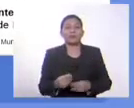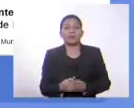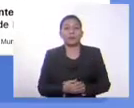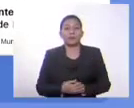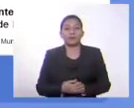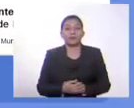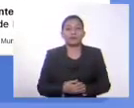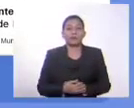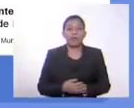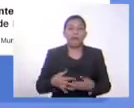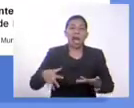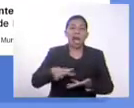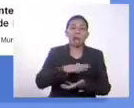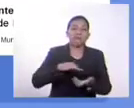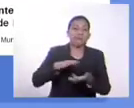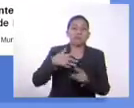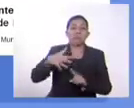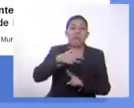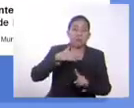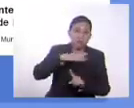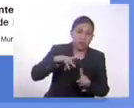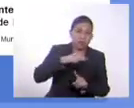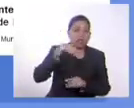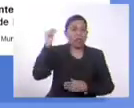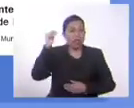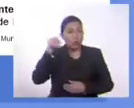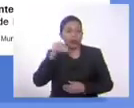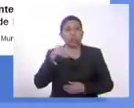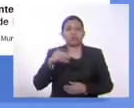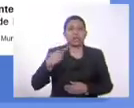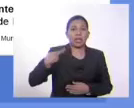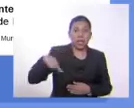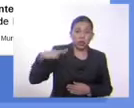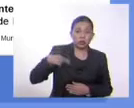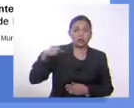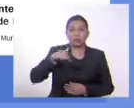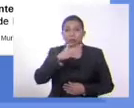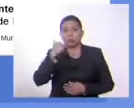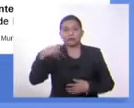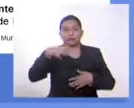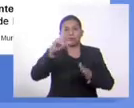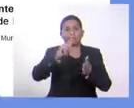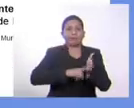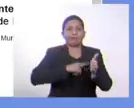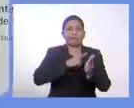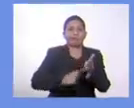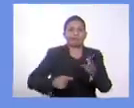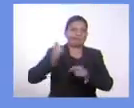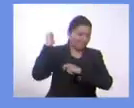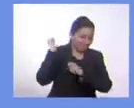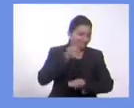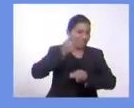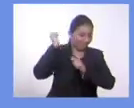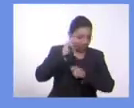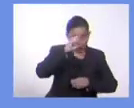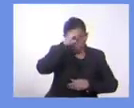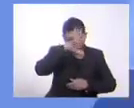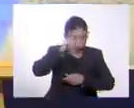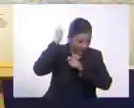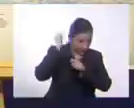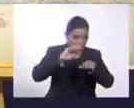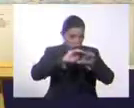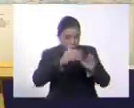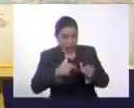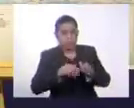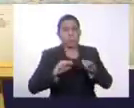haya prohibido la minería metálica. Hay algo muy importante en esta parte que está destacada en negro, ¿verdad,